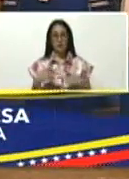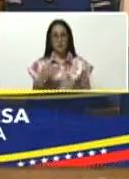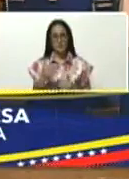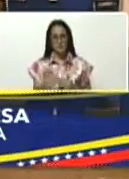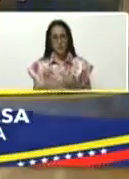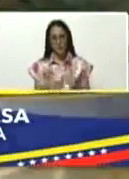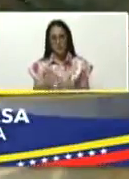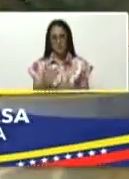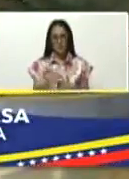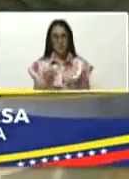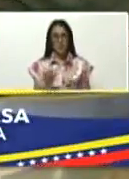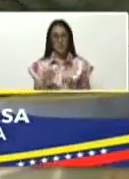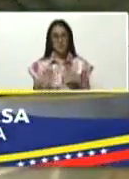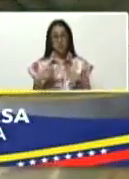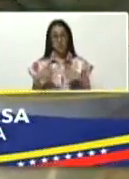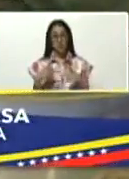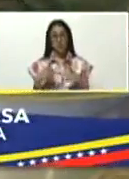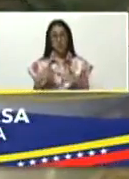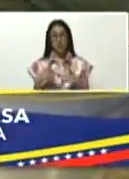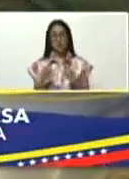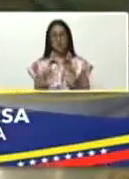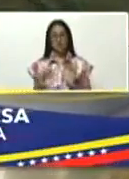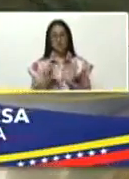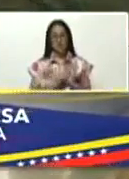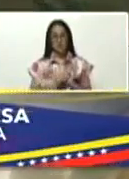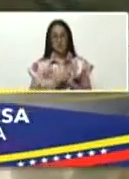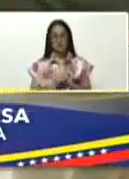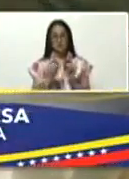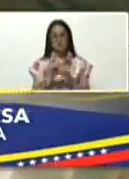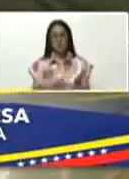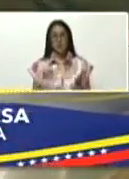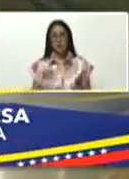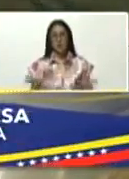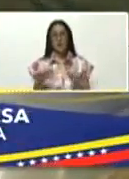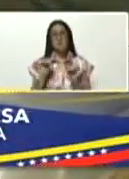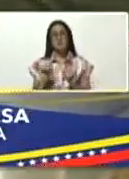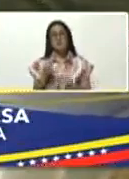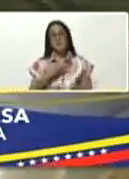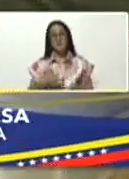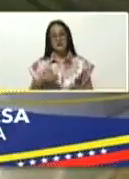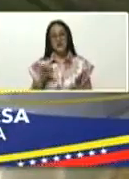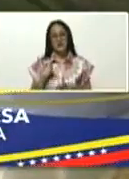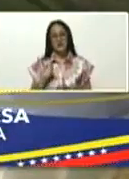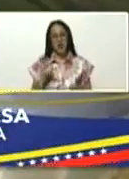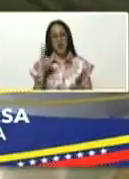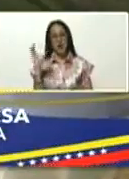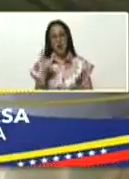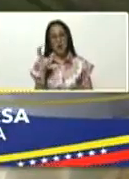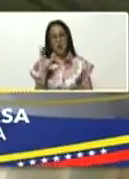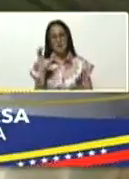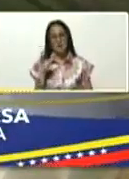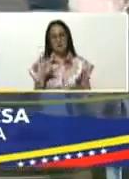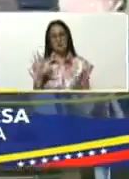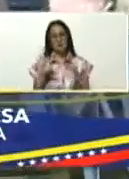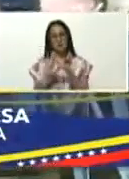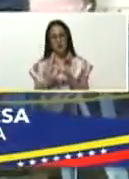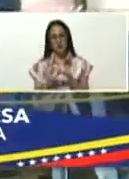y esa producción colocarla, y así lo ha pedido el presidente Petro, en manos de